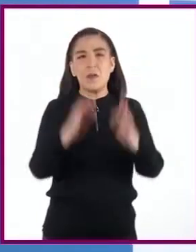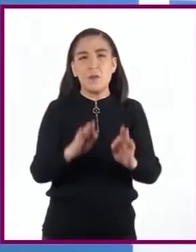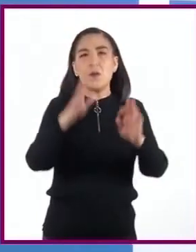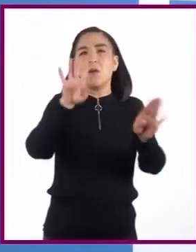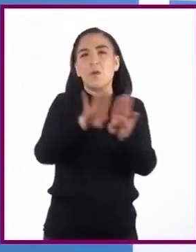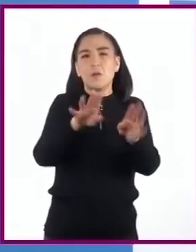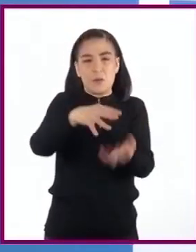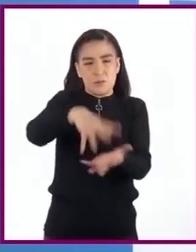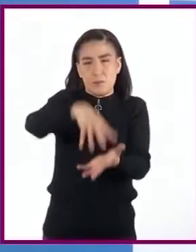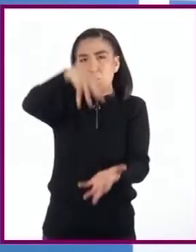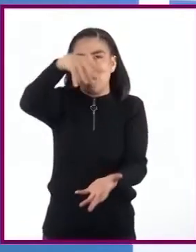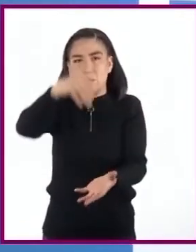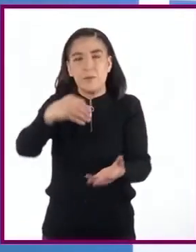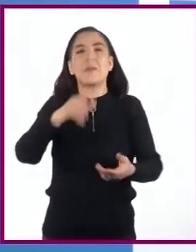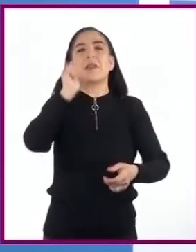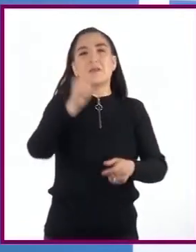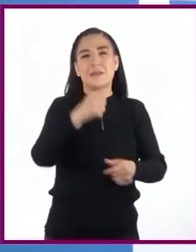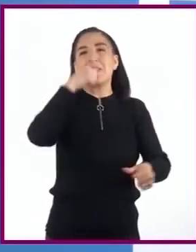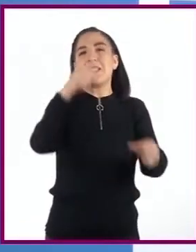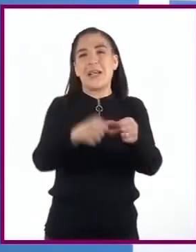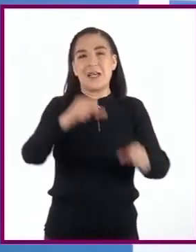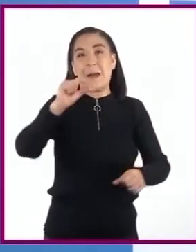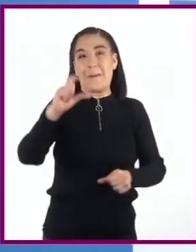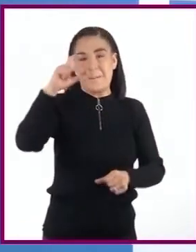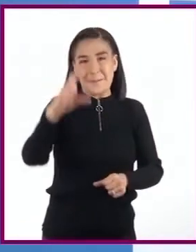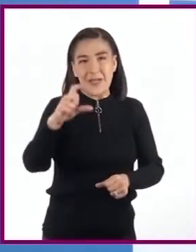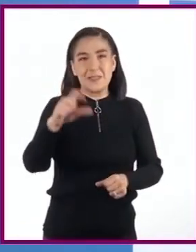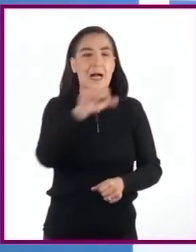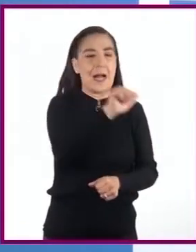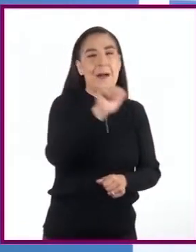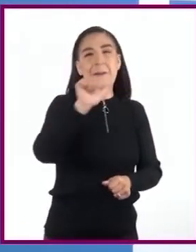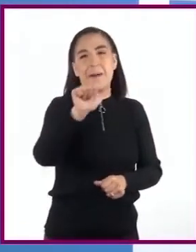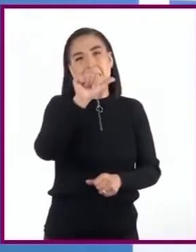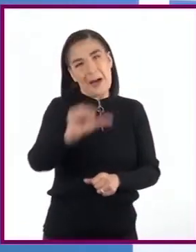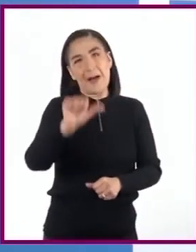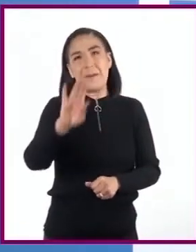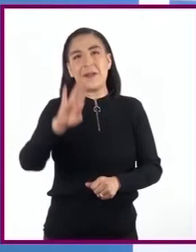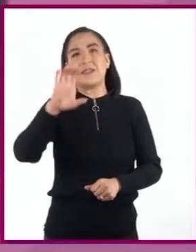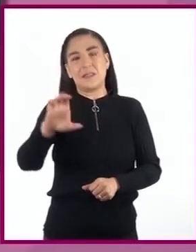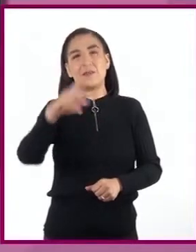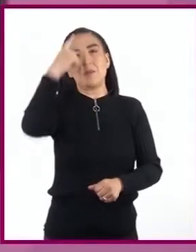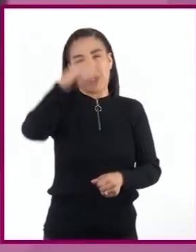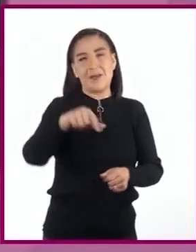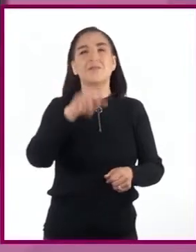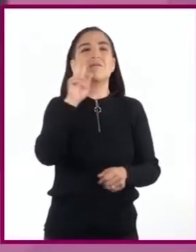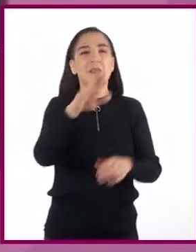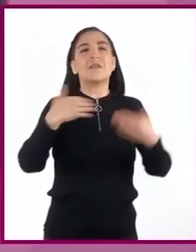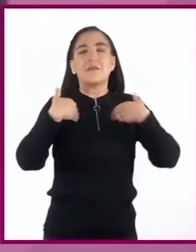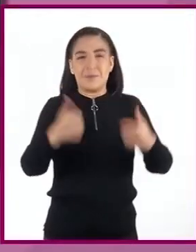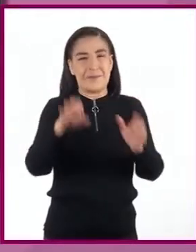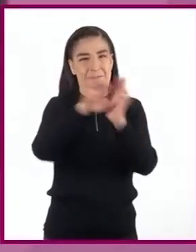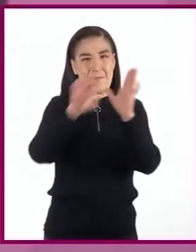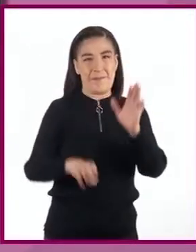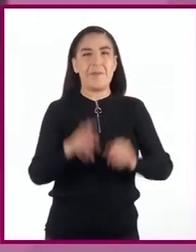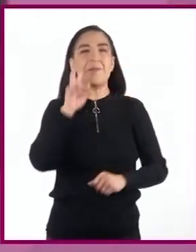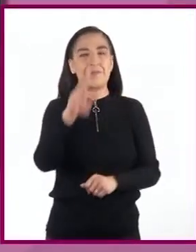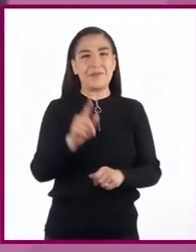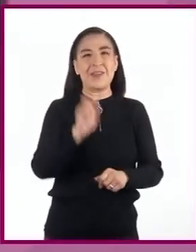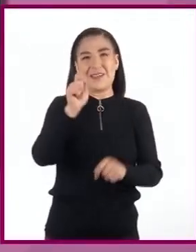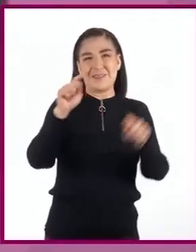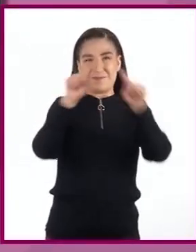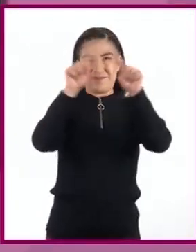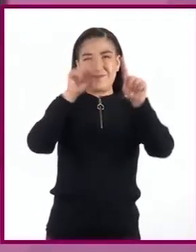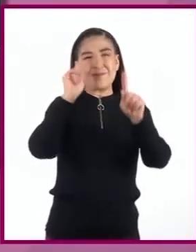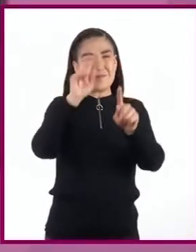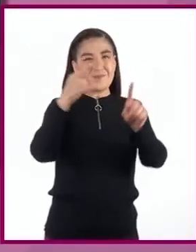geométrica usamos letras mayúsculas del alfabeto para nombrar sus vértices. Por ejemplo, en el rectángulo que